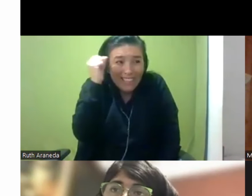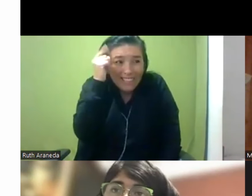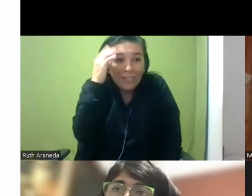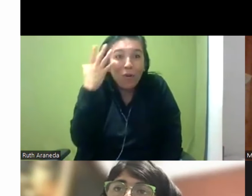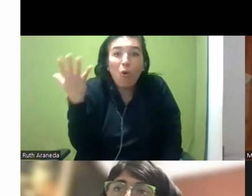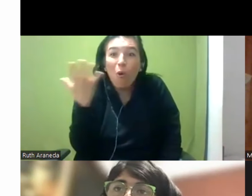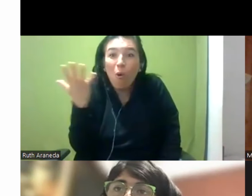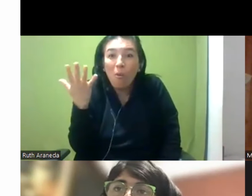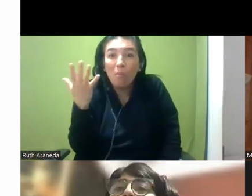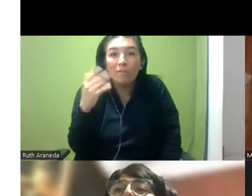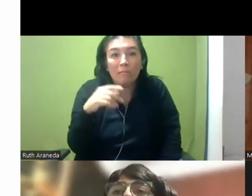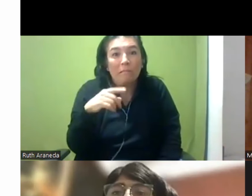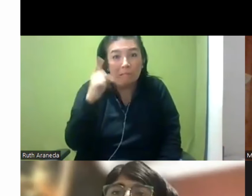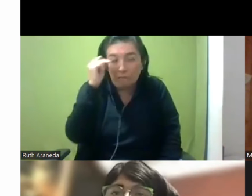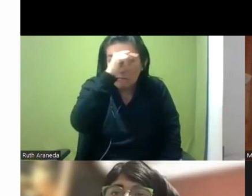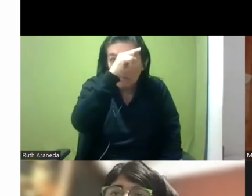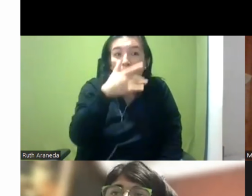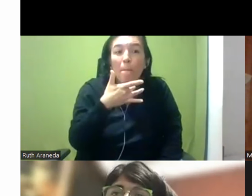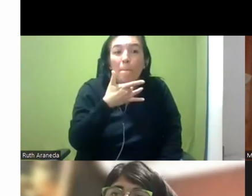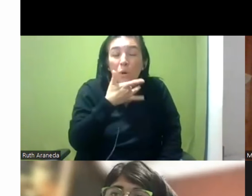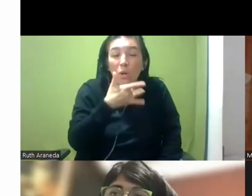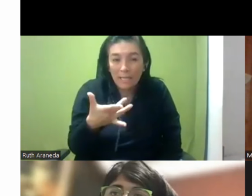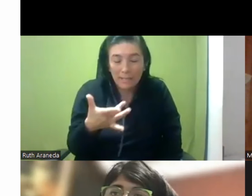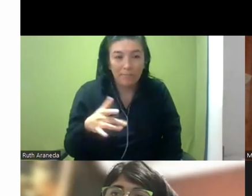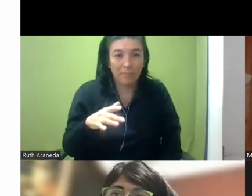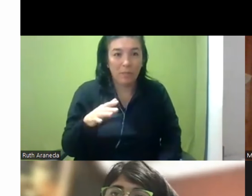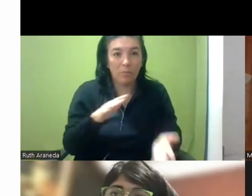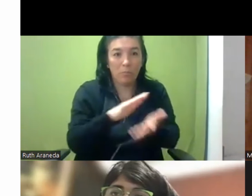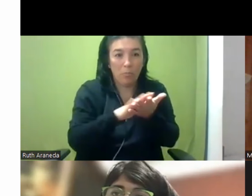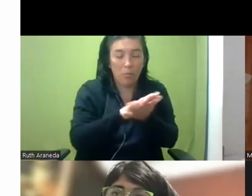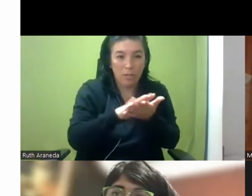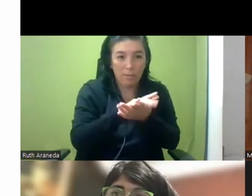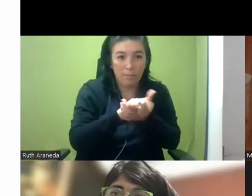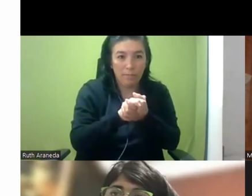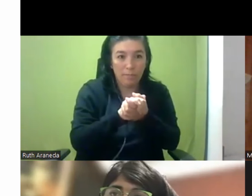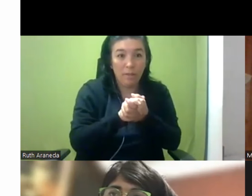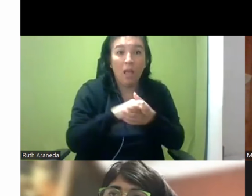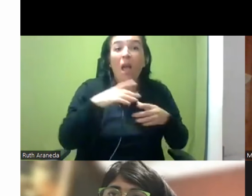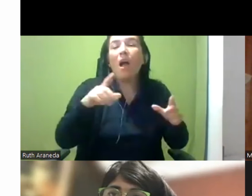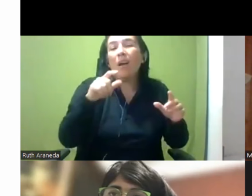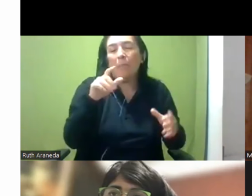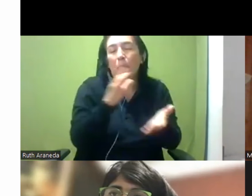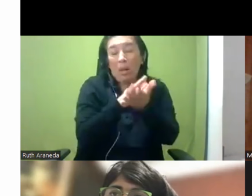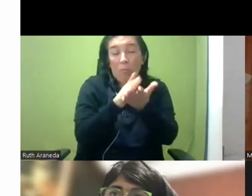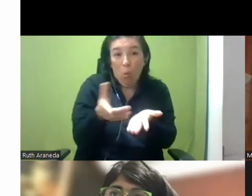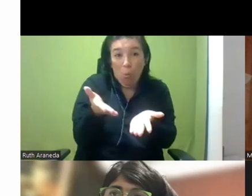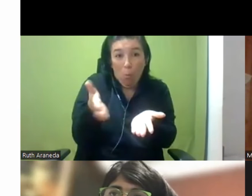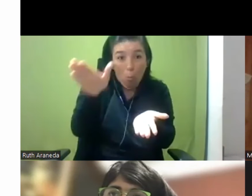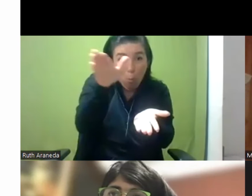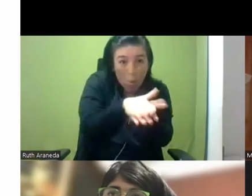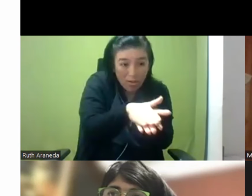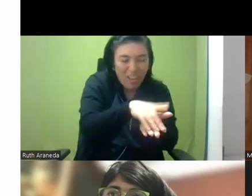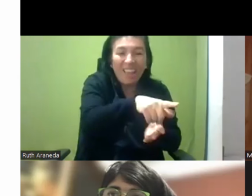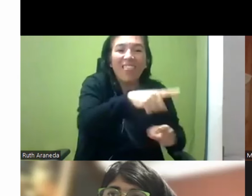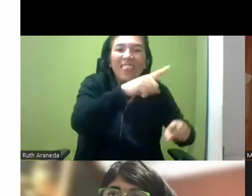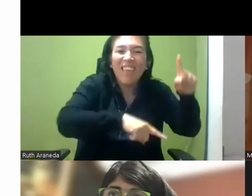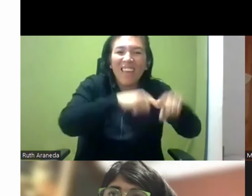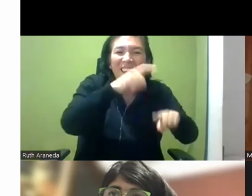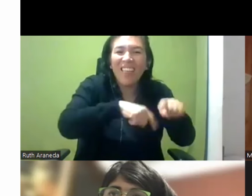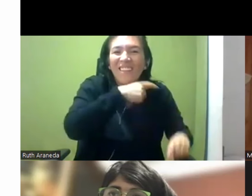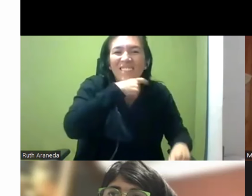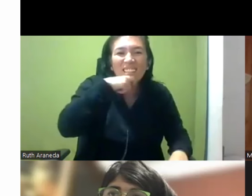ritual, porque la verdad es que si hubiesen enterrado a sus muertos en esa arena del desierto